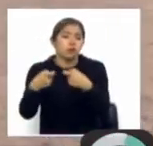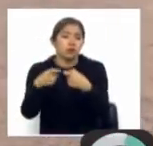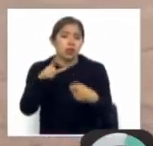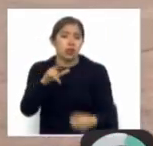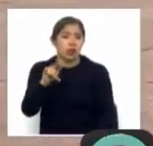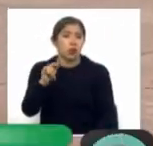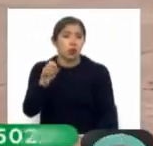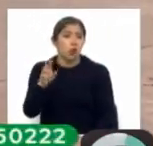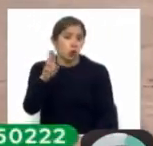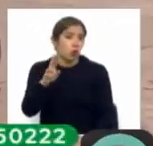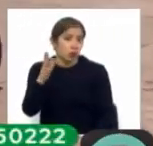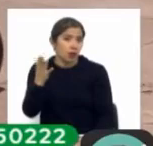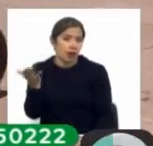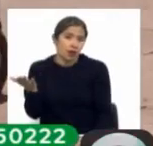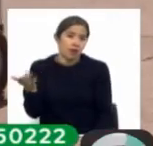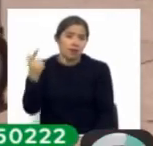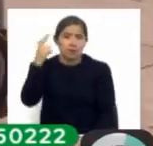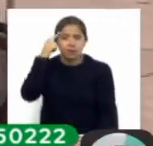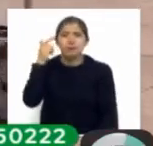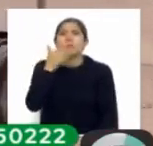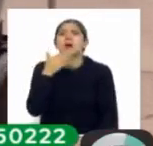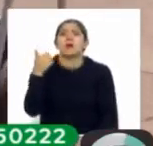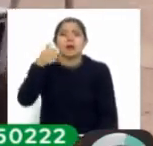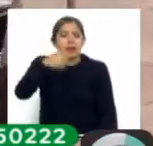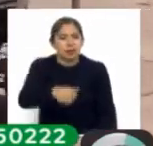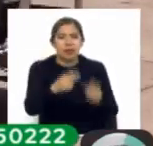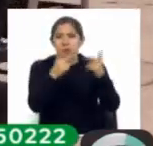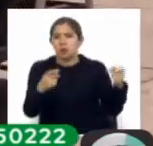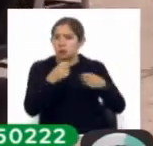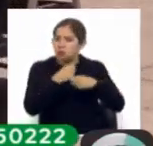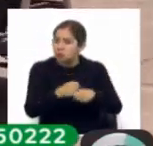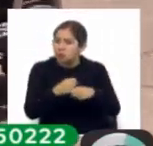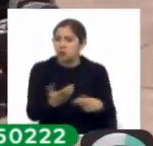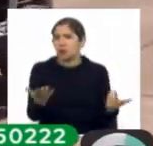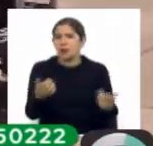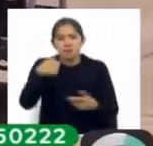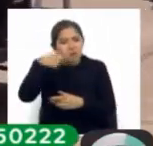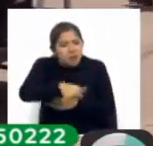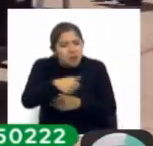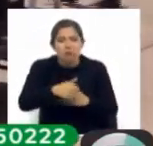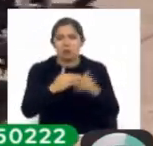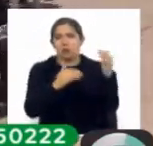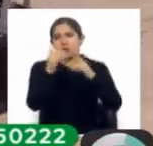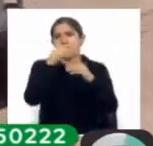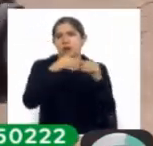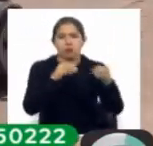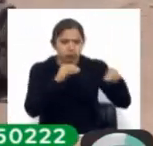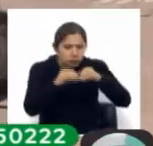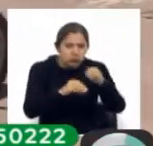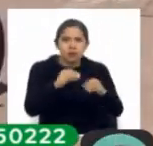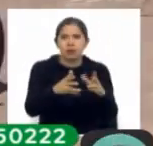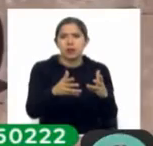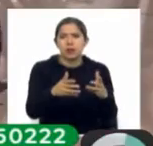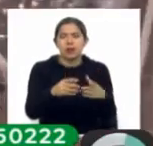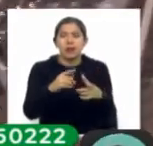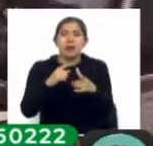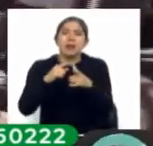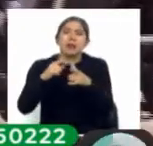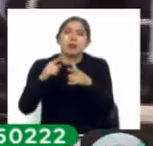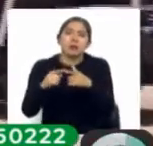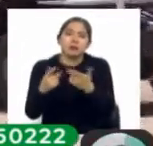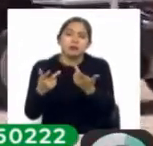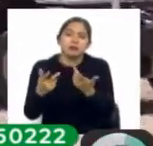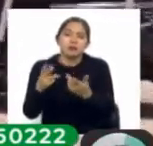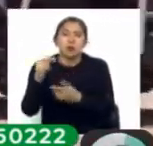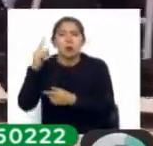litio. ¿Y qué mejor que eso sea acá en Potosí? Que salga de acá de Potosí. Entonces, más allá de estar